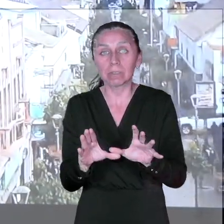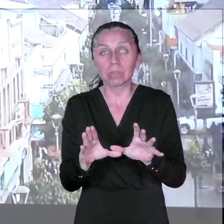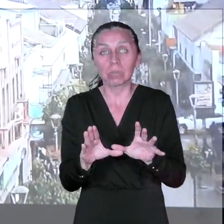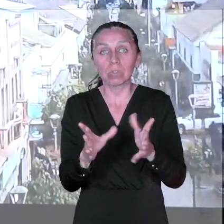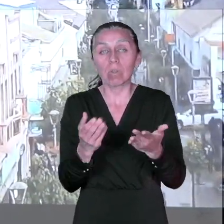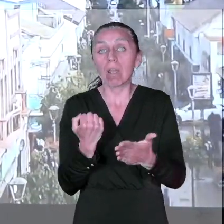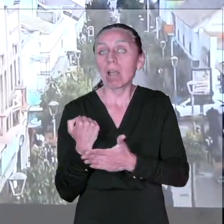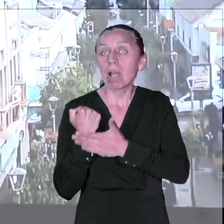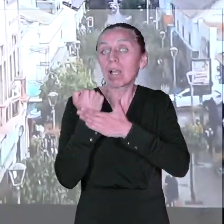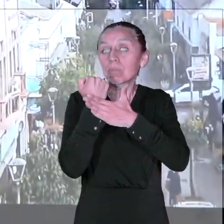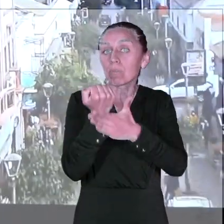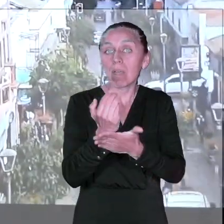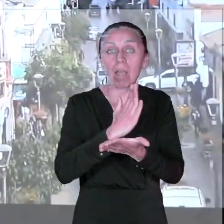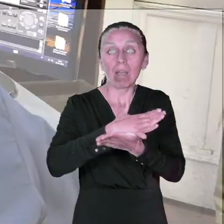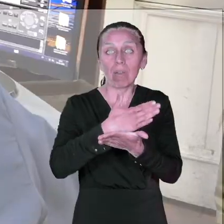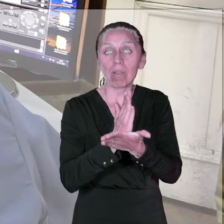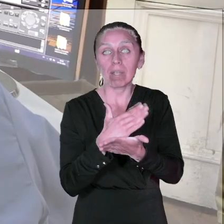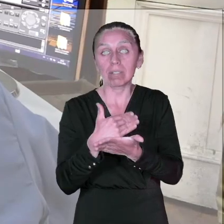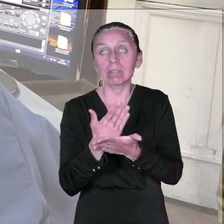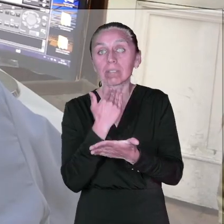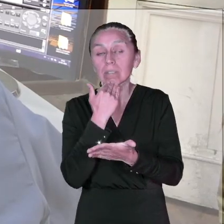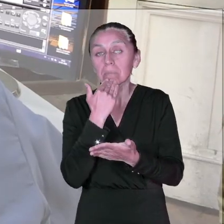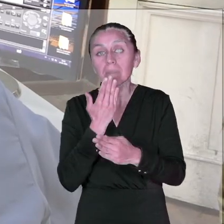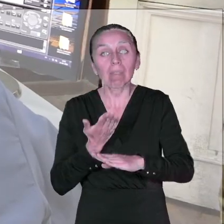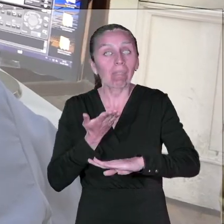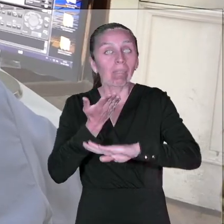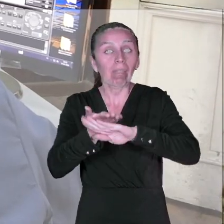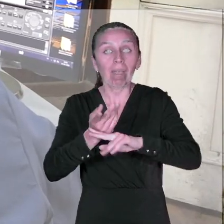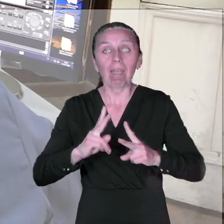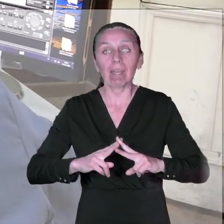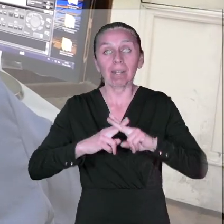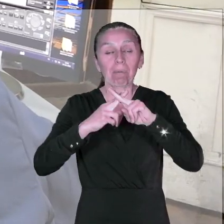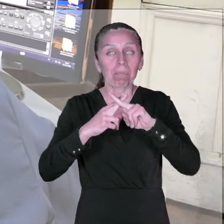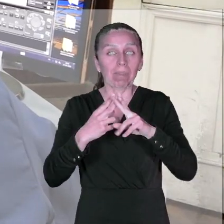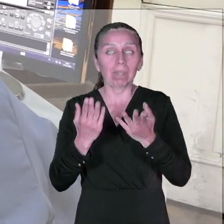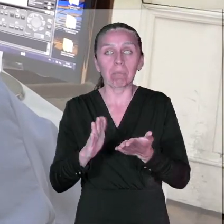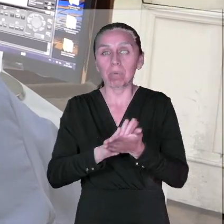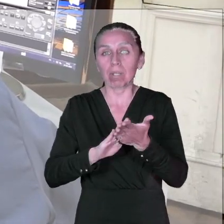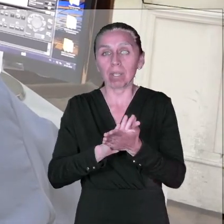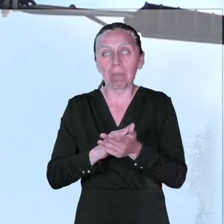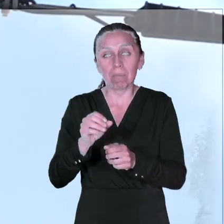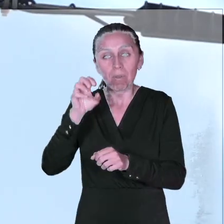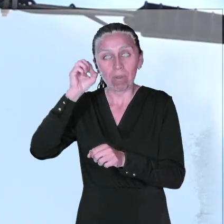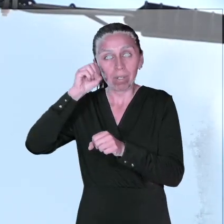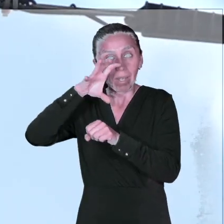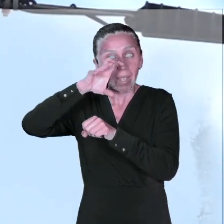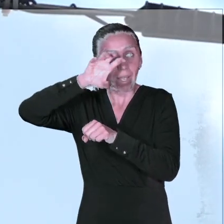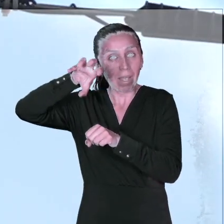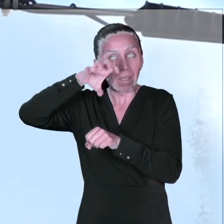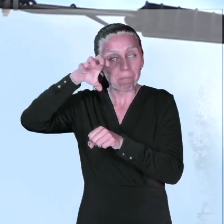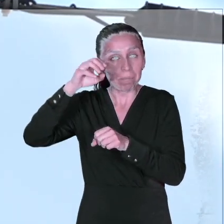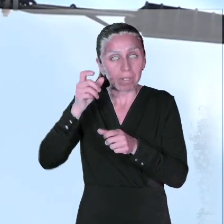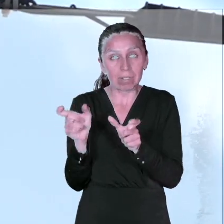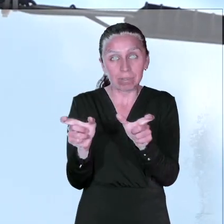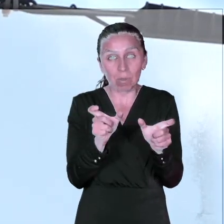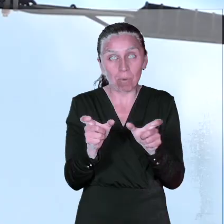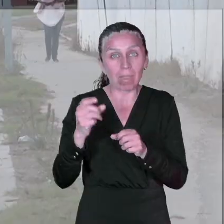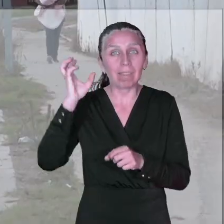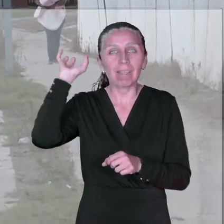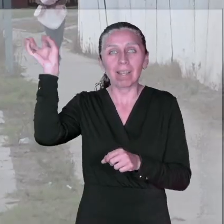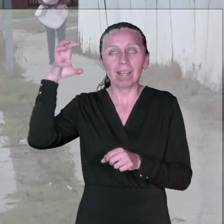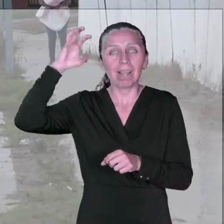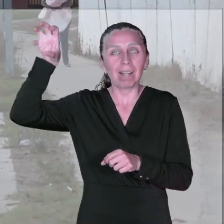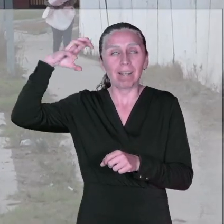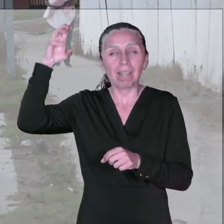en ayudarlo en la organización y en entregarle ciertas herramientas como son kit de cámaras de seguridad